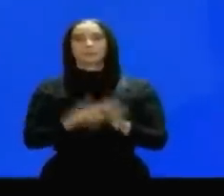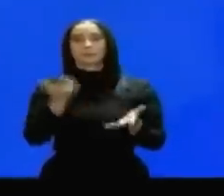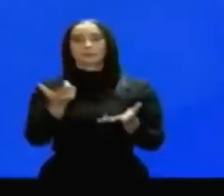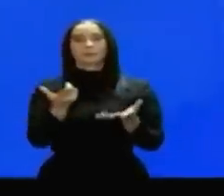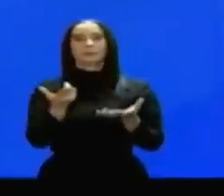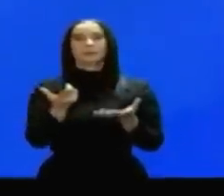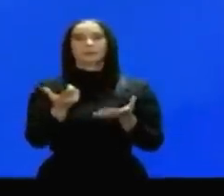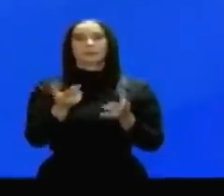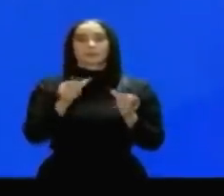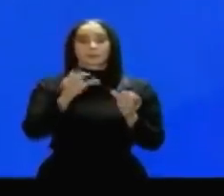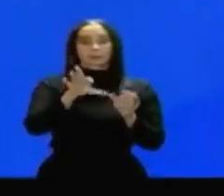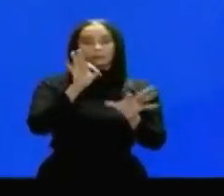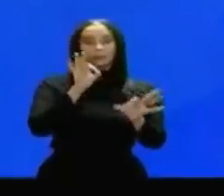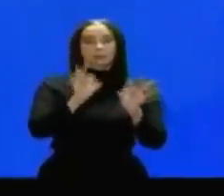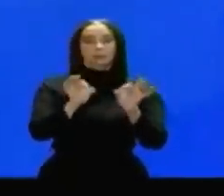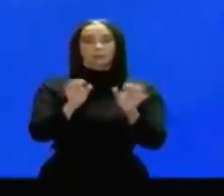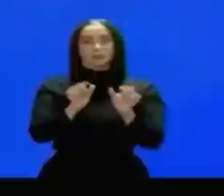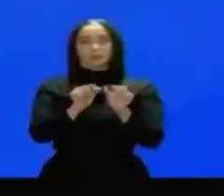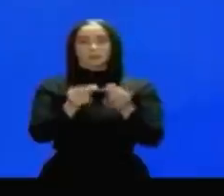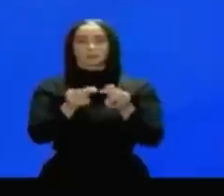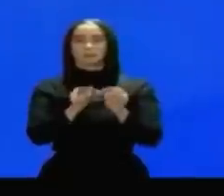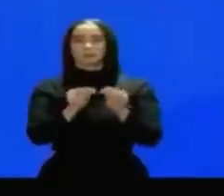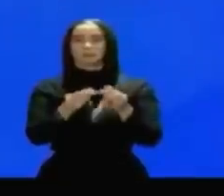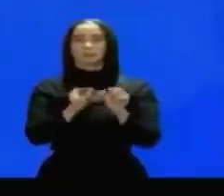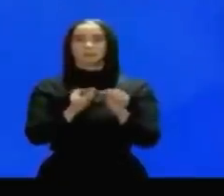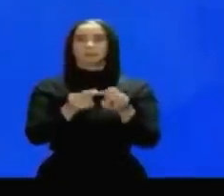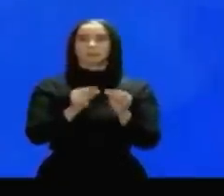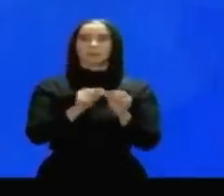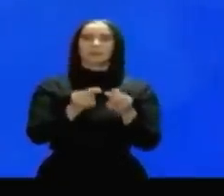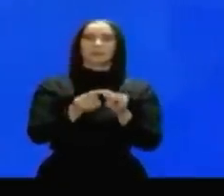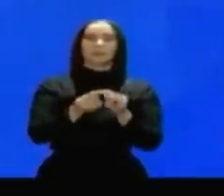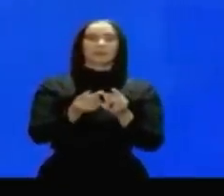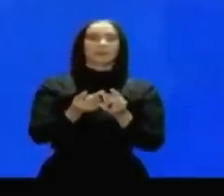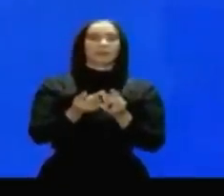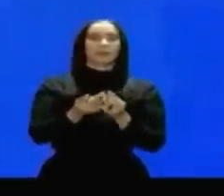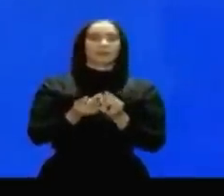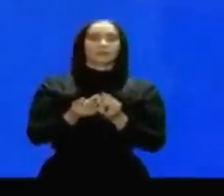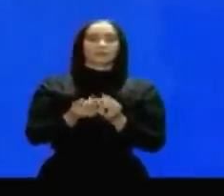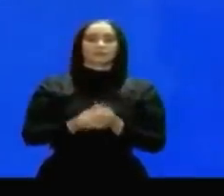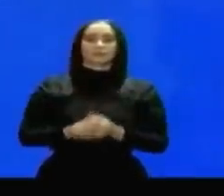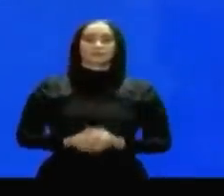tomas, pequeñas tomas, que no son para atender